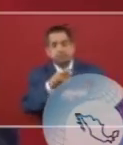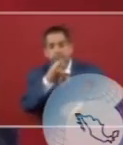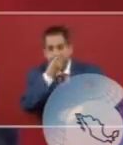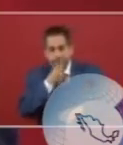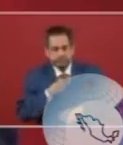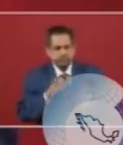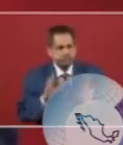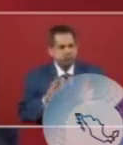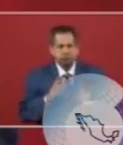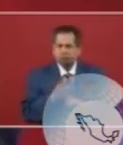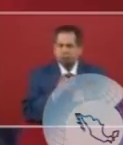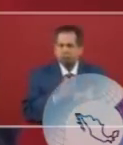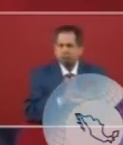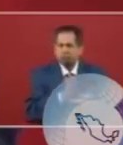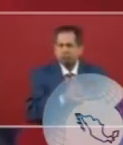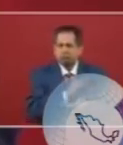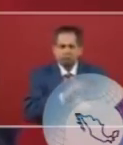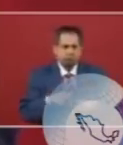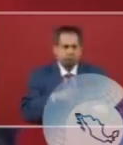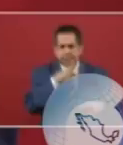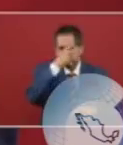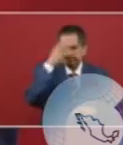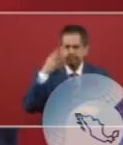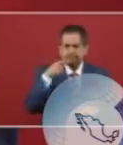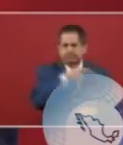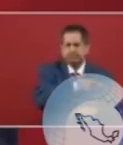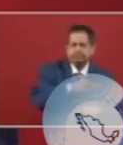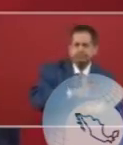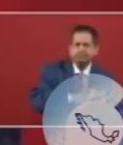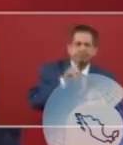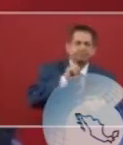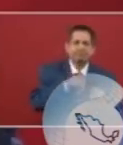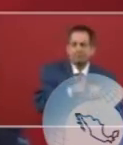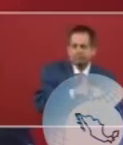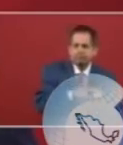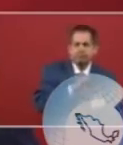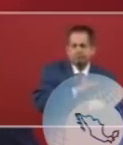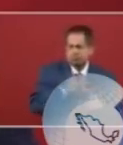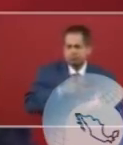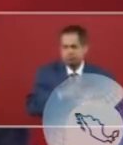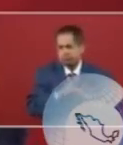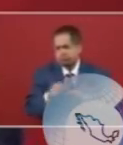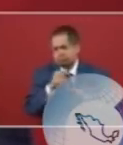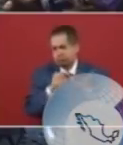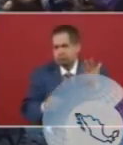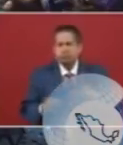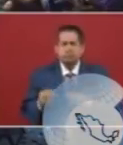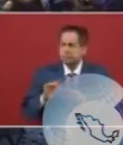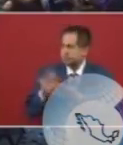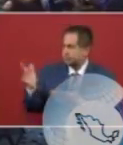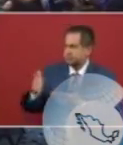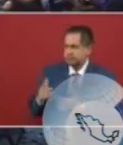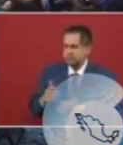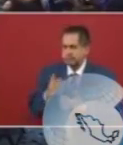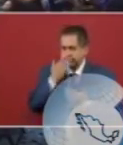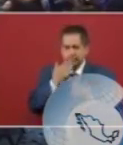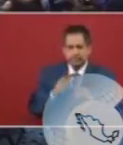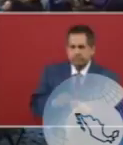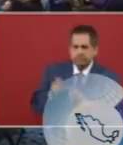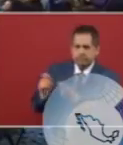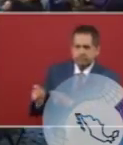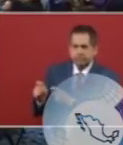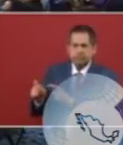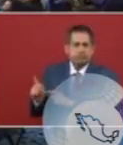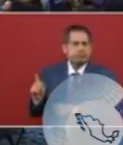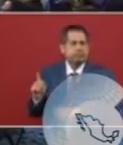dificultar ese trámite si tienen derecho a hacerlo como cualquier otra persona muchas gracias y ahora si damos